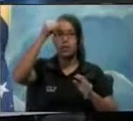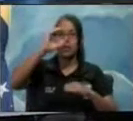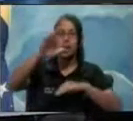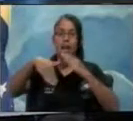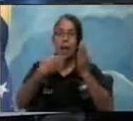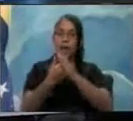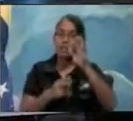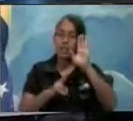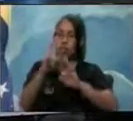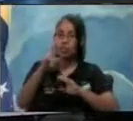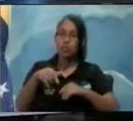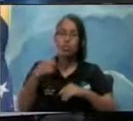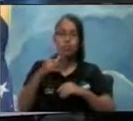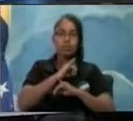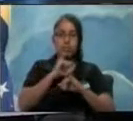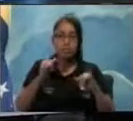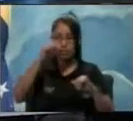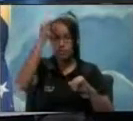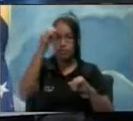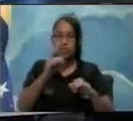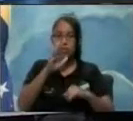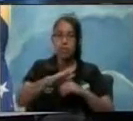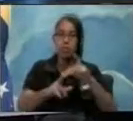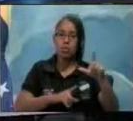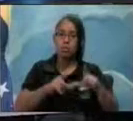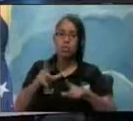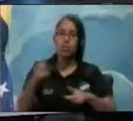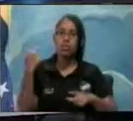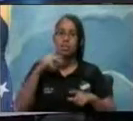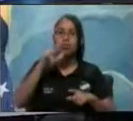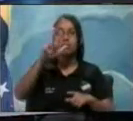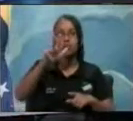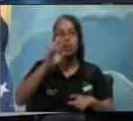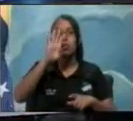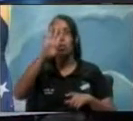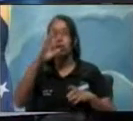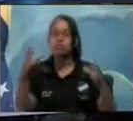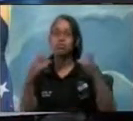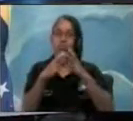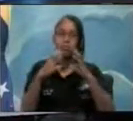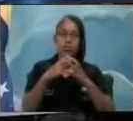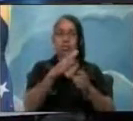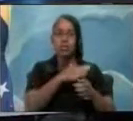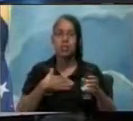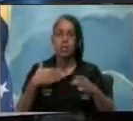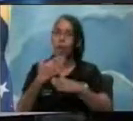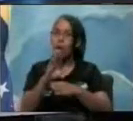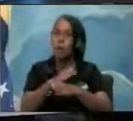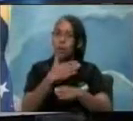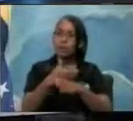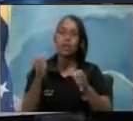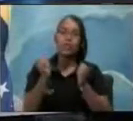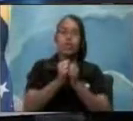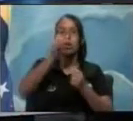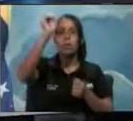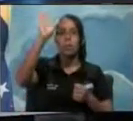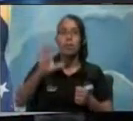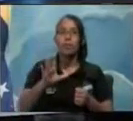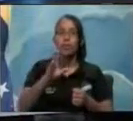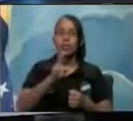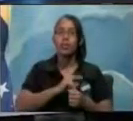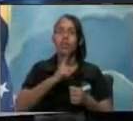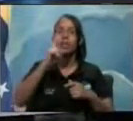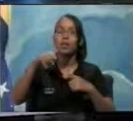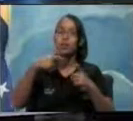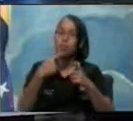Cuando ya creemos que estamos listos para salir, tenemos 3-4 reuniones ahí, hermanitos, que quieren conversar con el pastor. Ahí nos agarran las 2, las